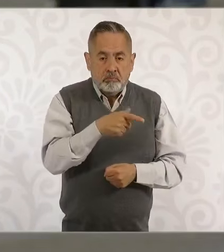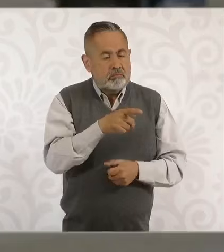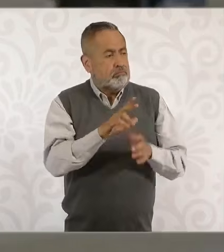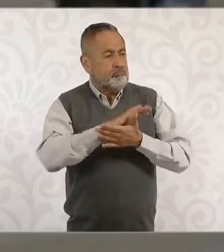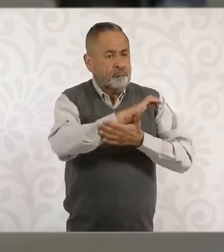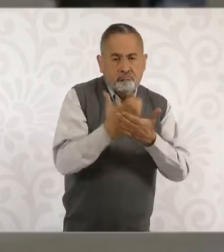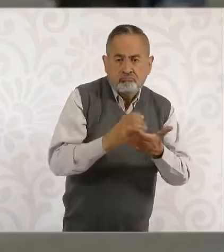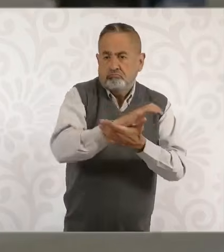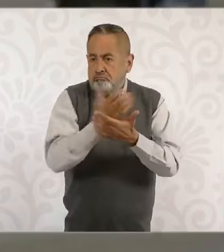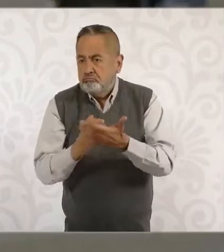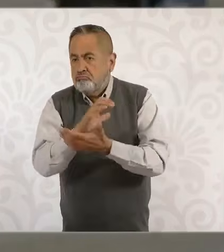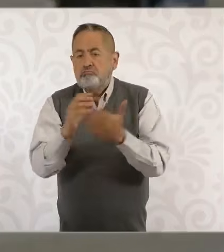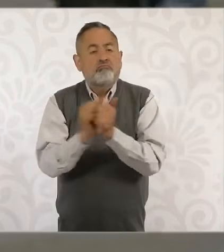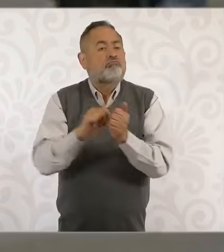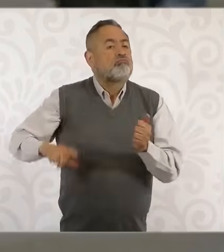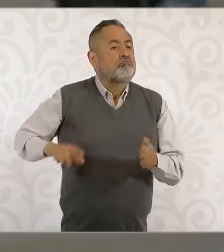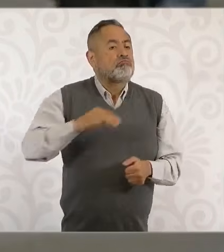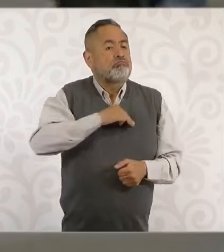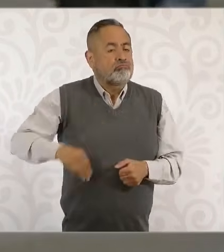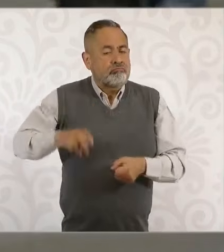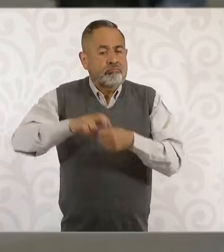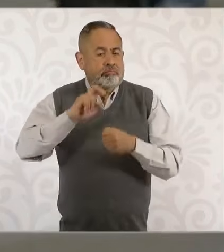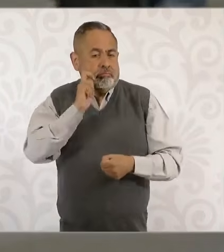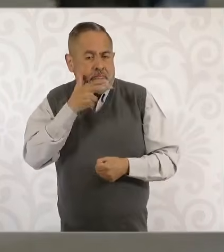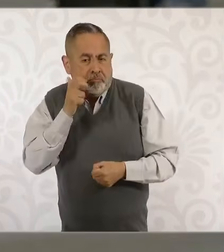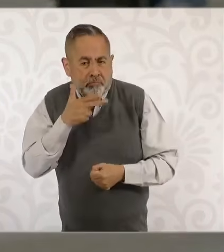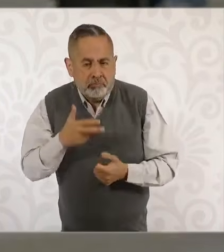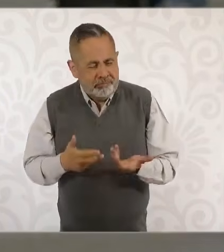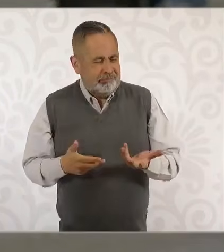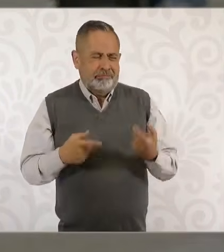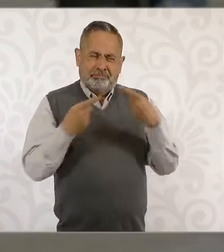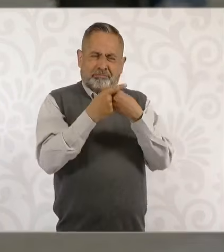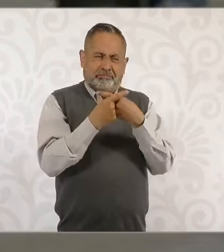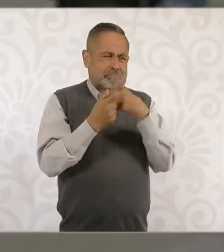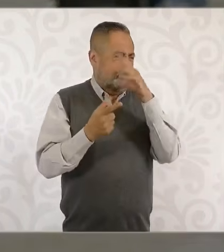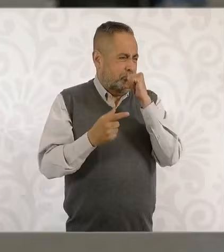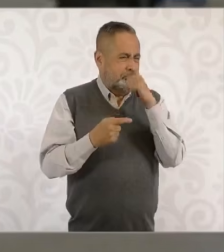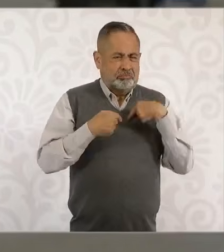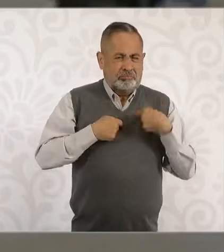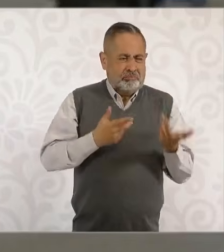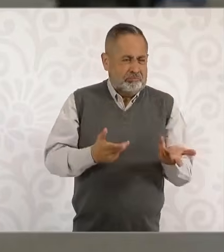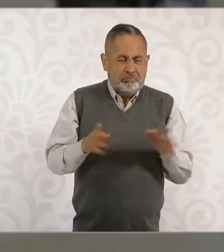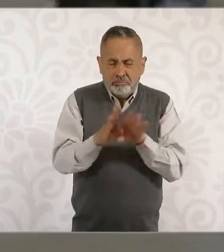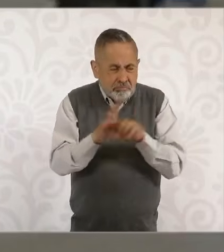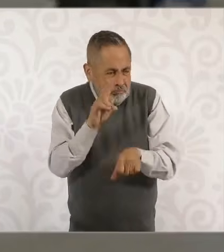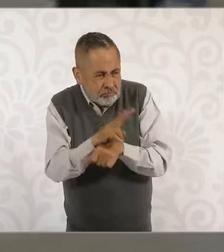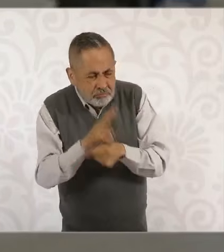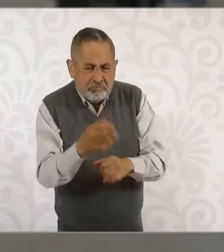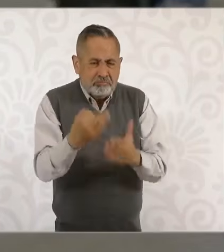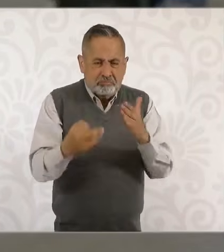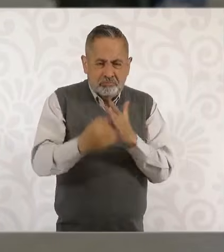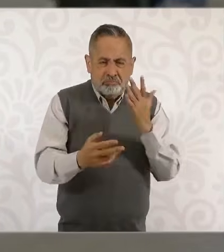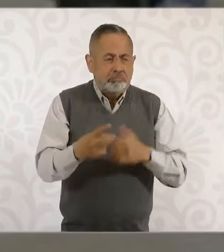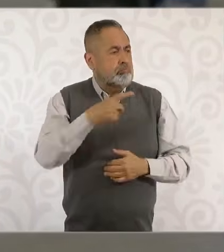contratos de arrendamiento con el gobierno municipal de Chihuahua. ¿Cómo es posible esto? ¿Qué se dejó de hacer? ¿Qué se debe